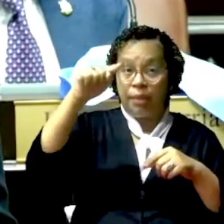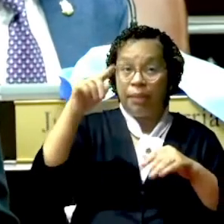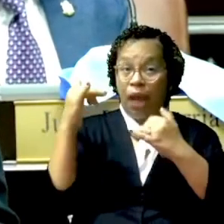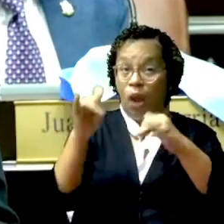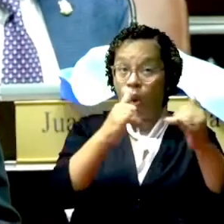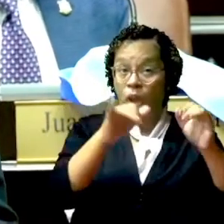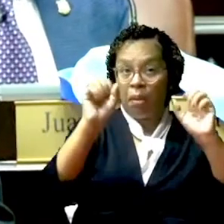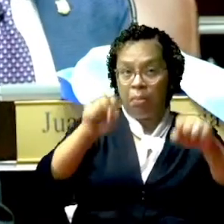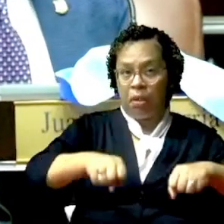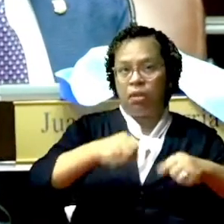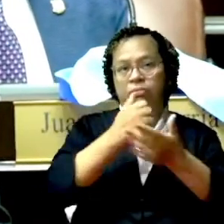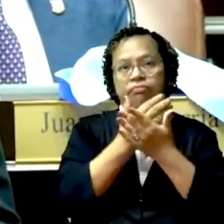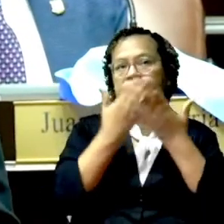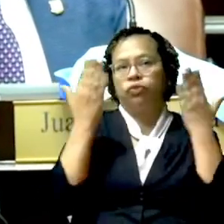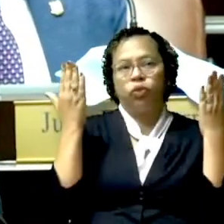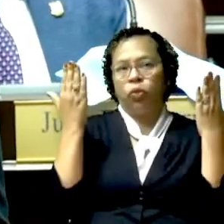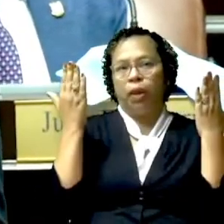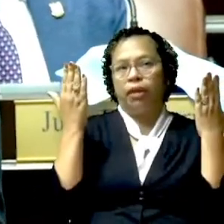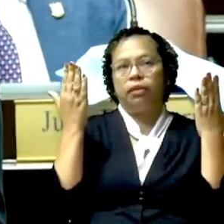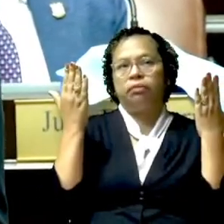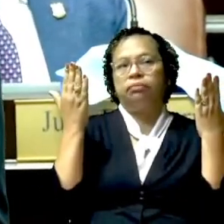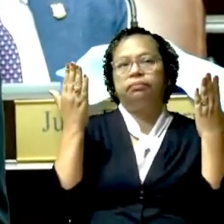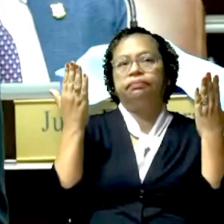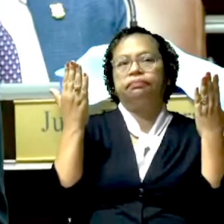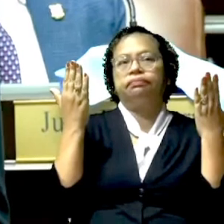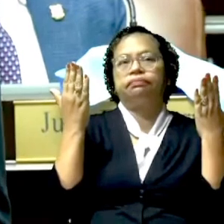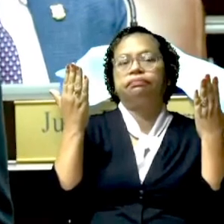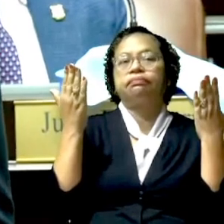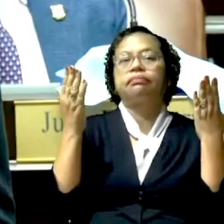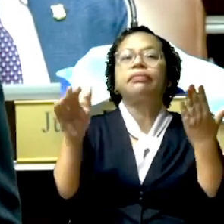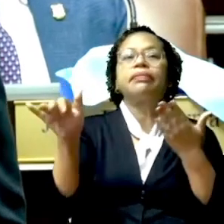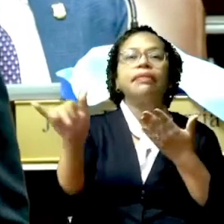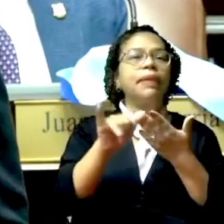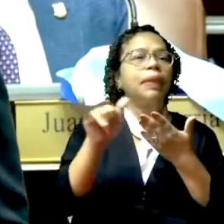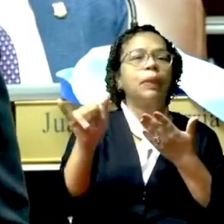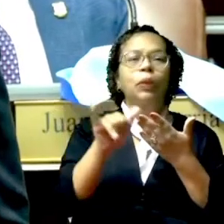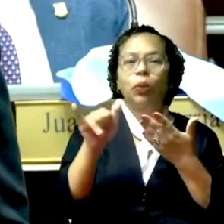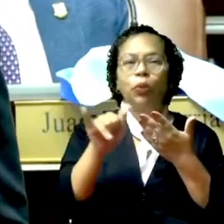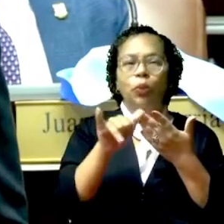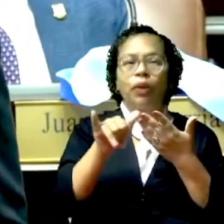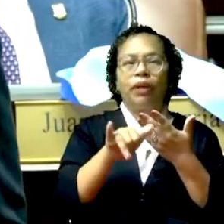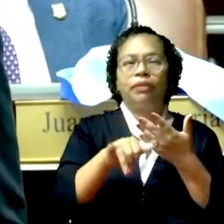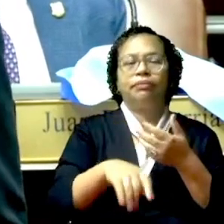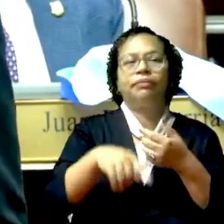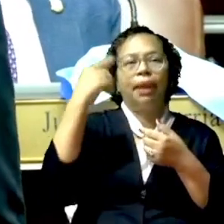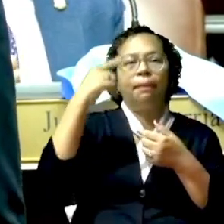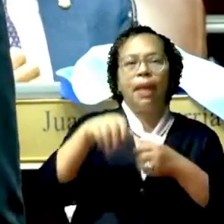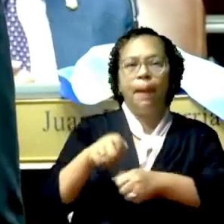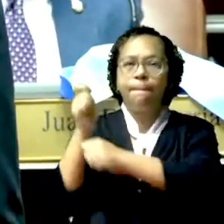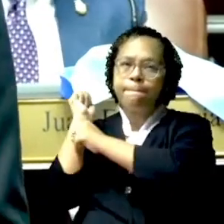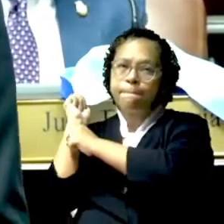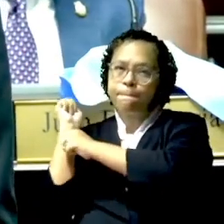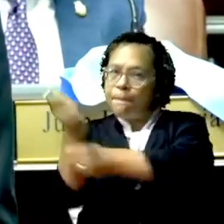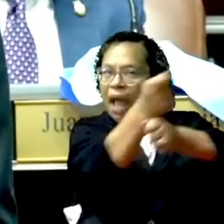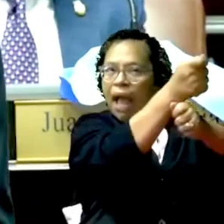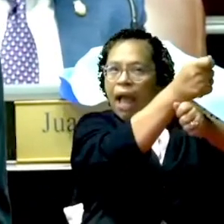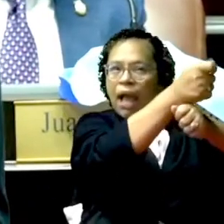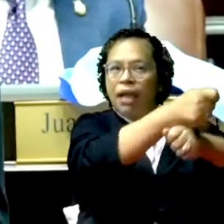Precisamos lo mismo de la pelota, el deporte rey. Hay liga de